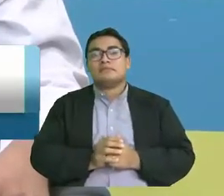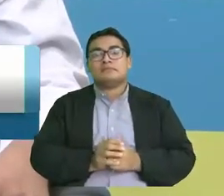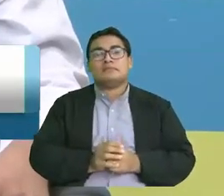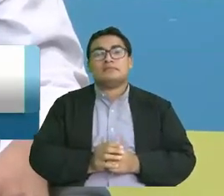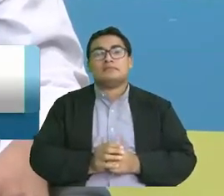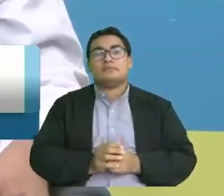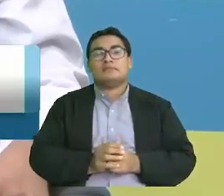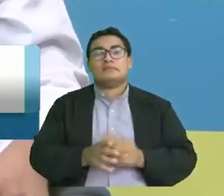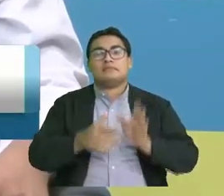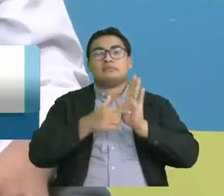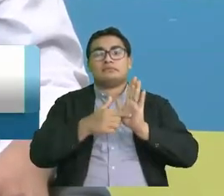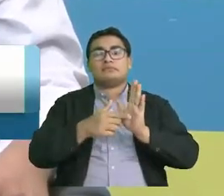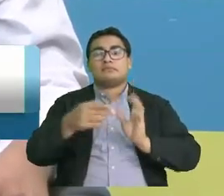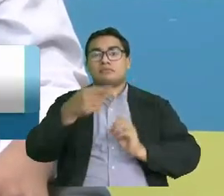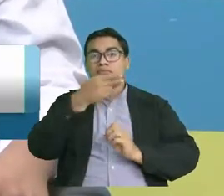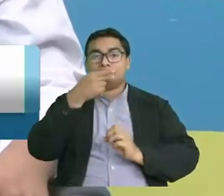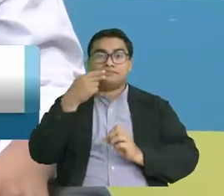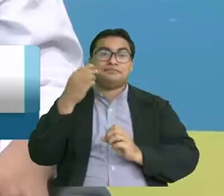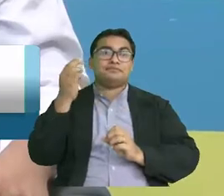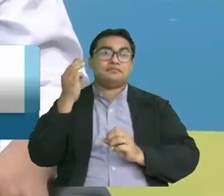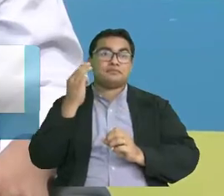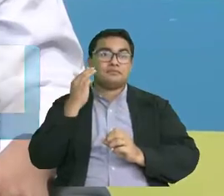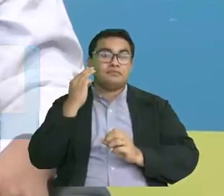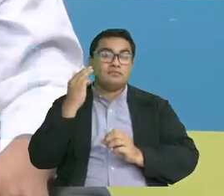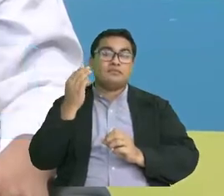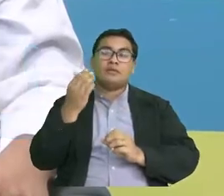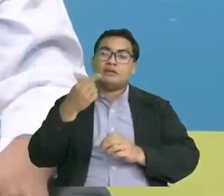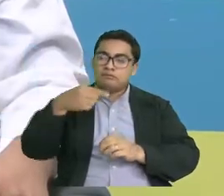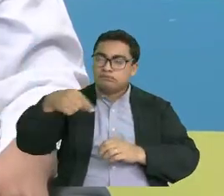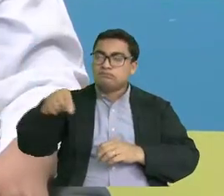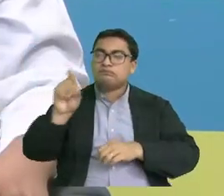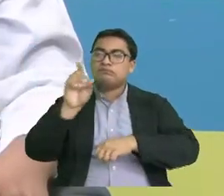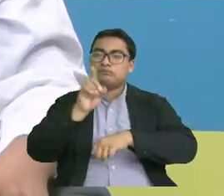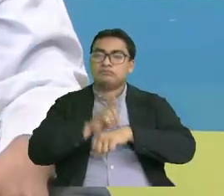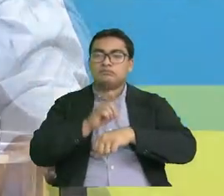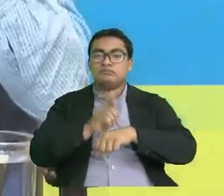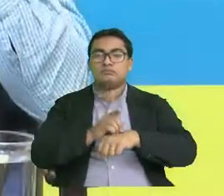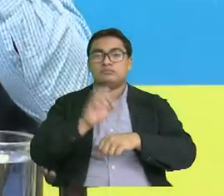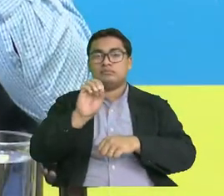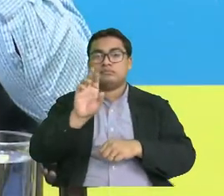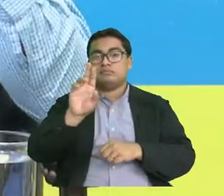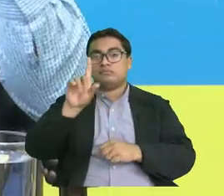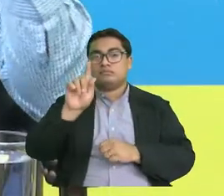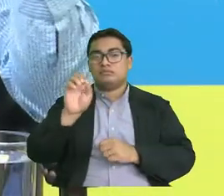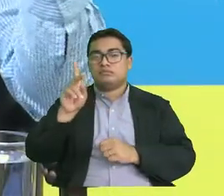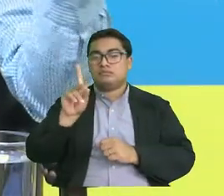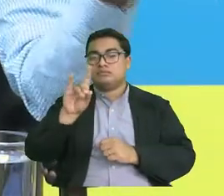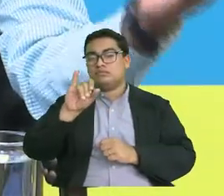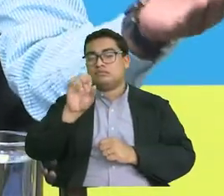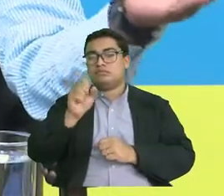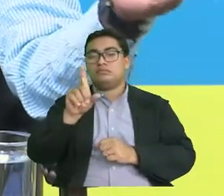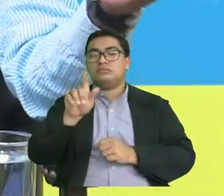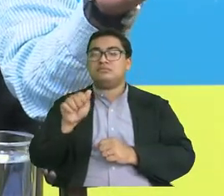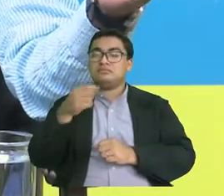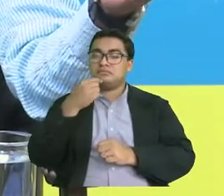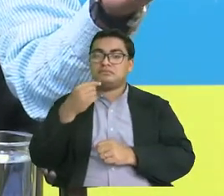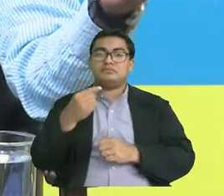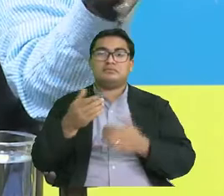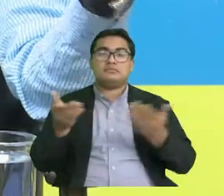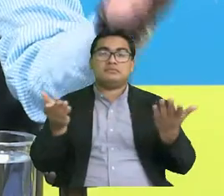ya el padre va donde el ortopedista, pasó el médico general, le dice el